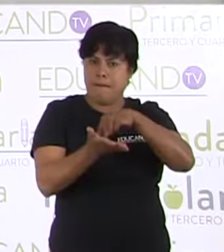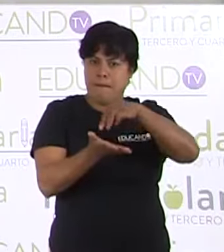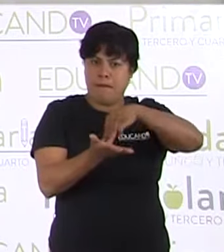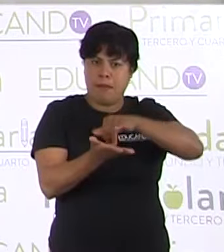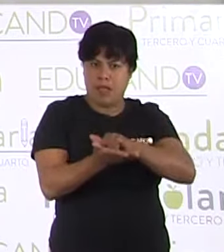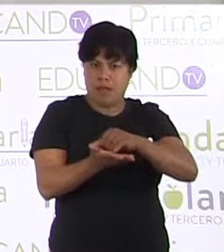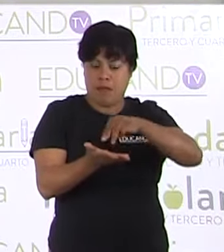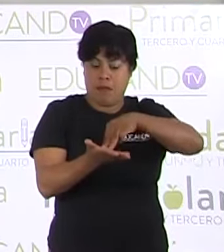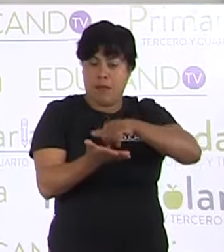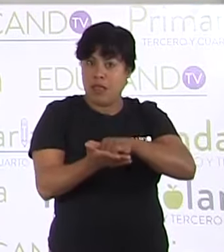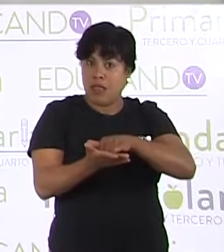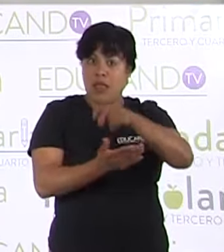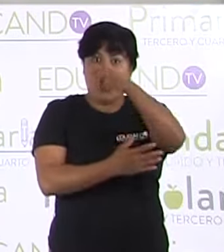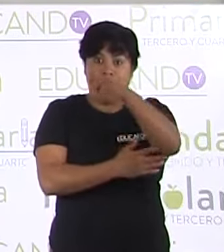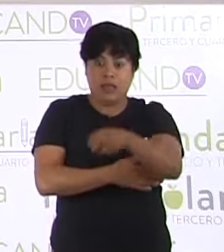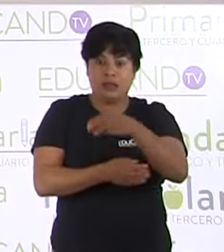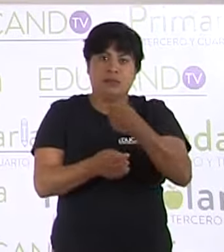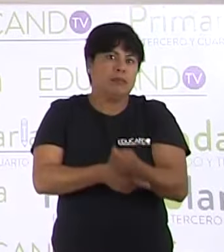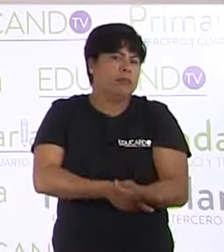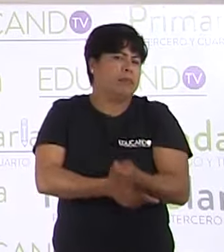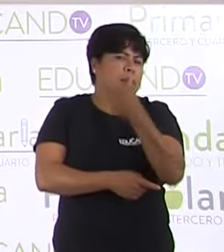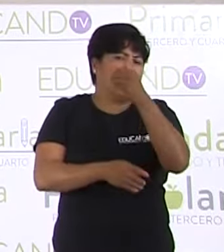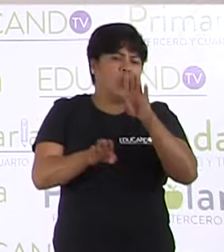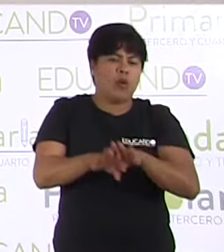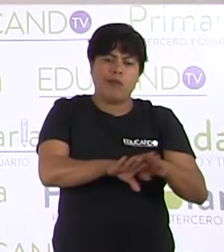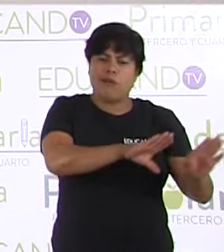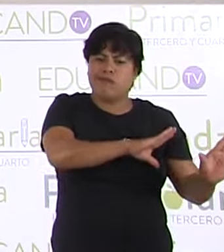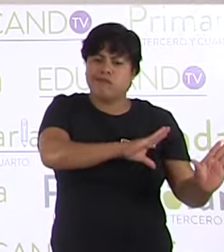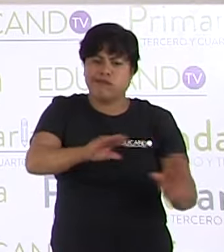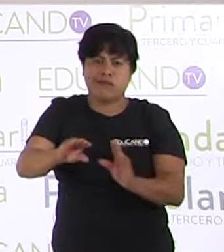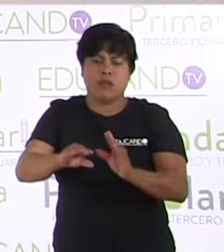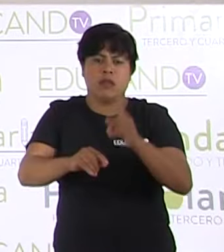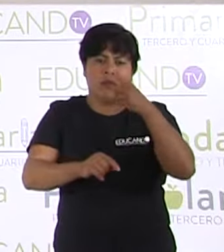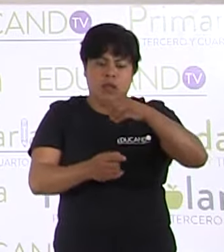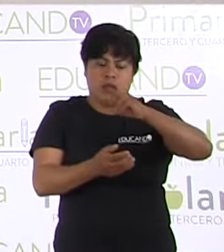Entonces era una cosa así más o menos su